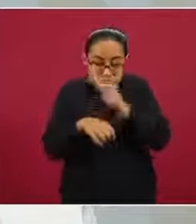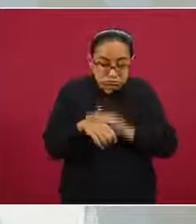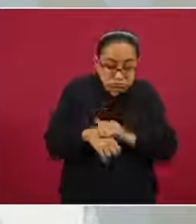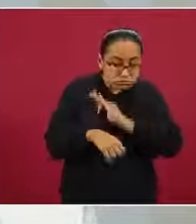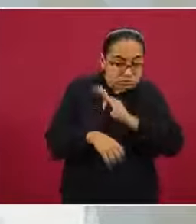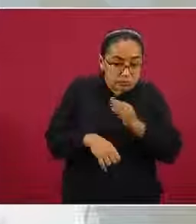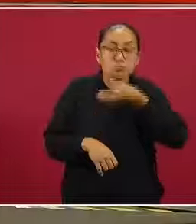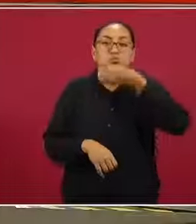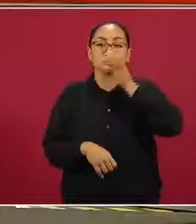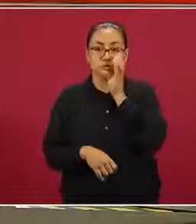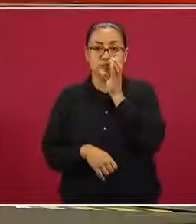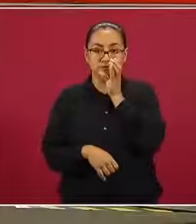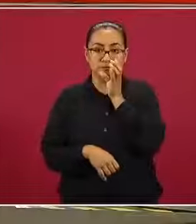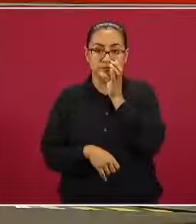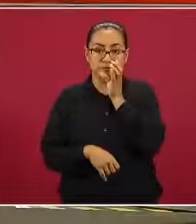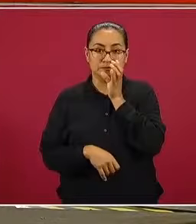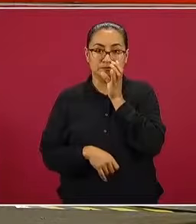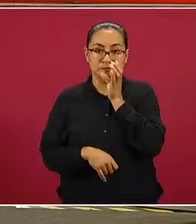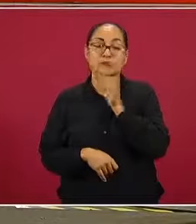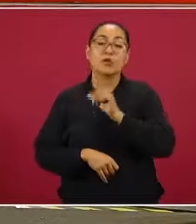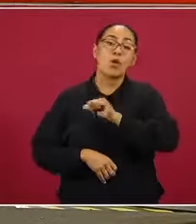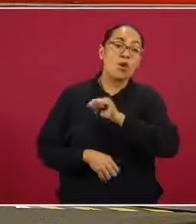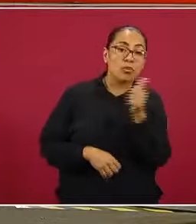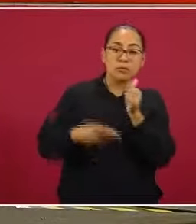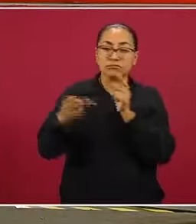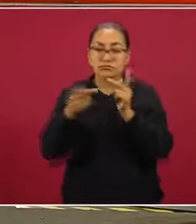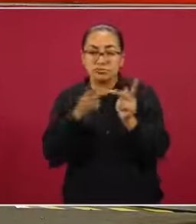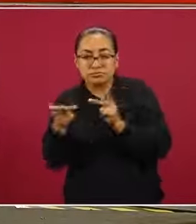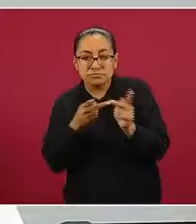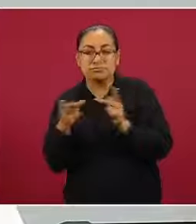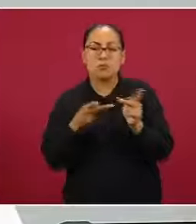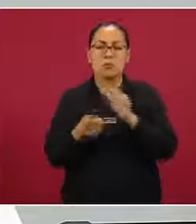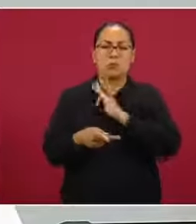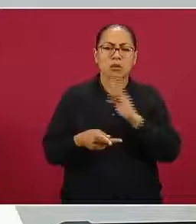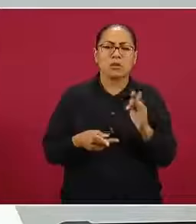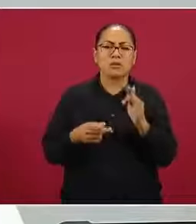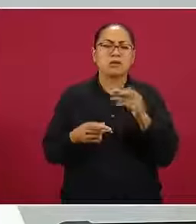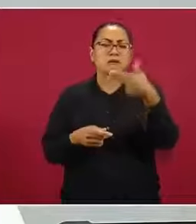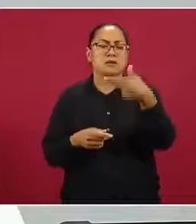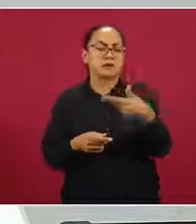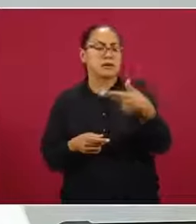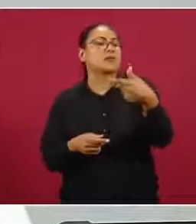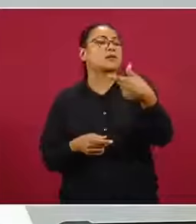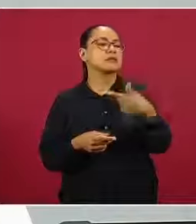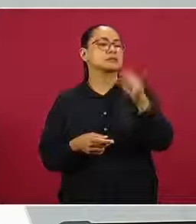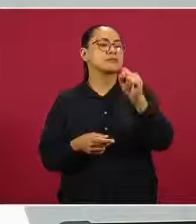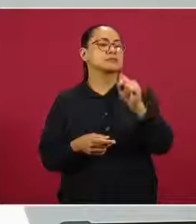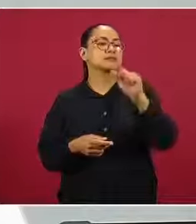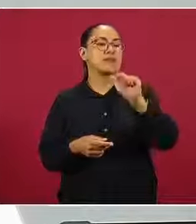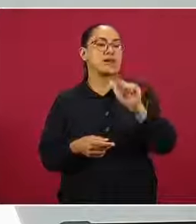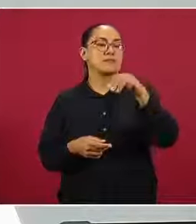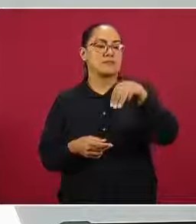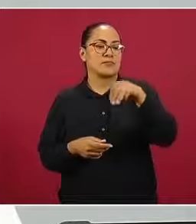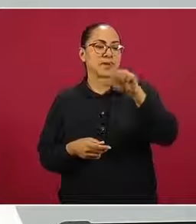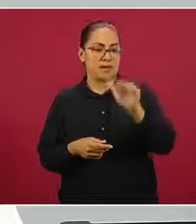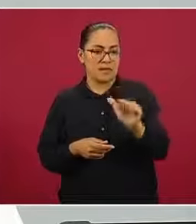una de las grandes estrategias que tenemos también impulsadas por GISAMAC es precisamente ver la contaminación de los